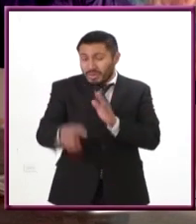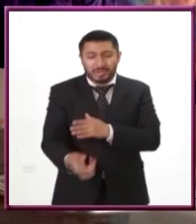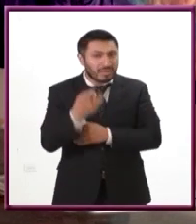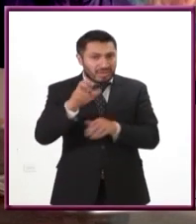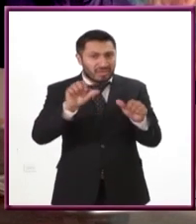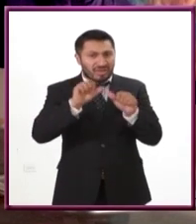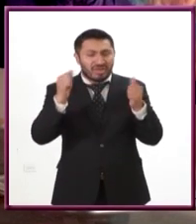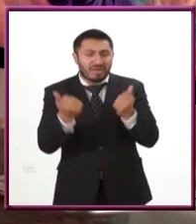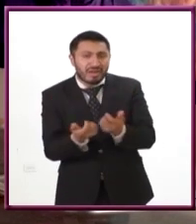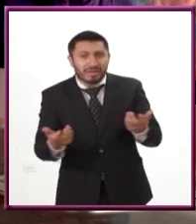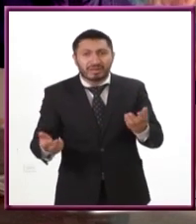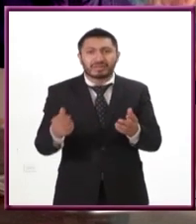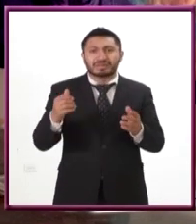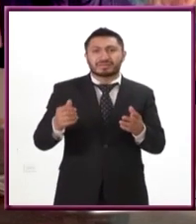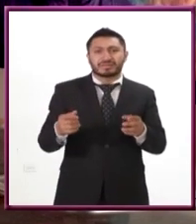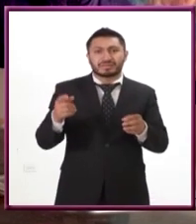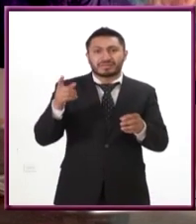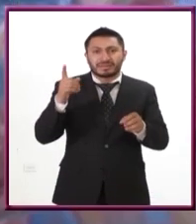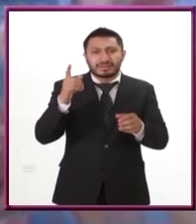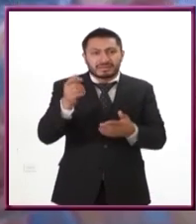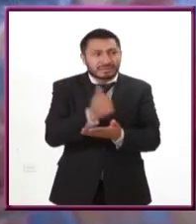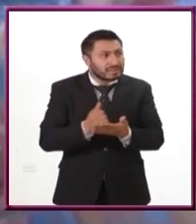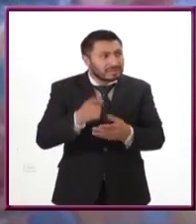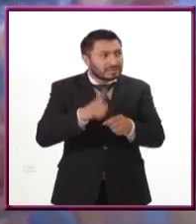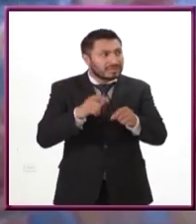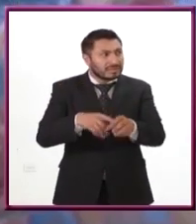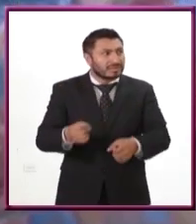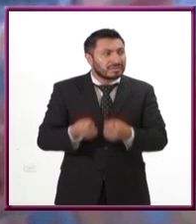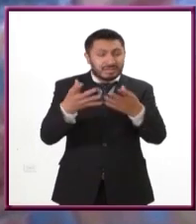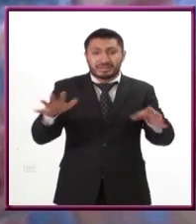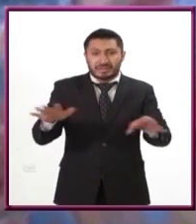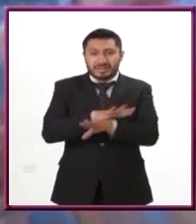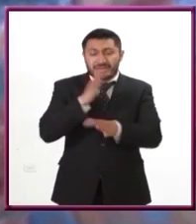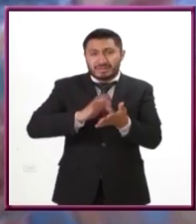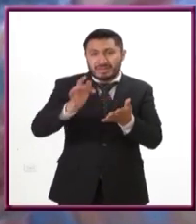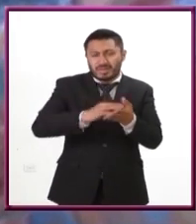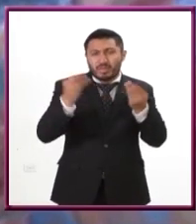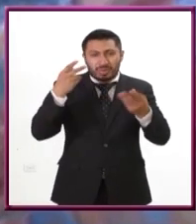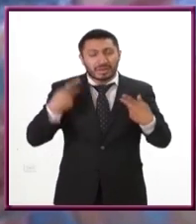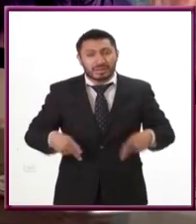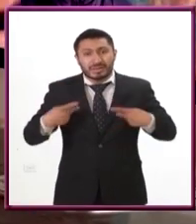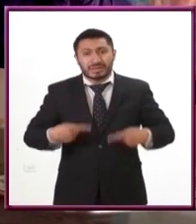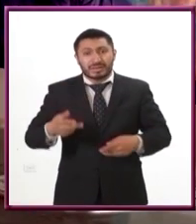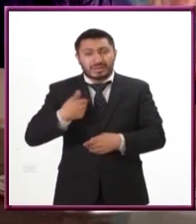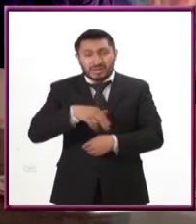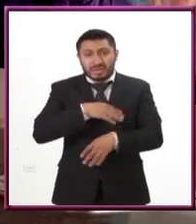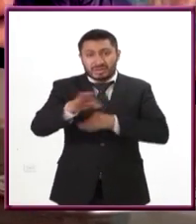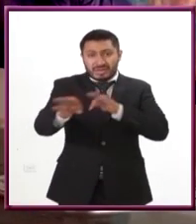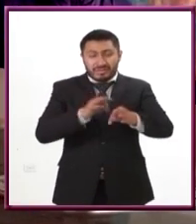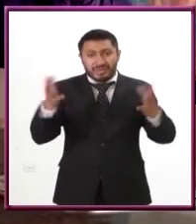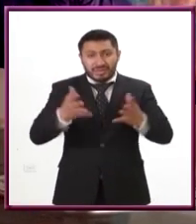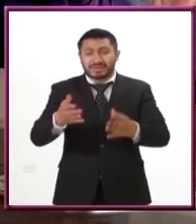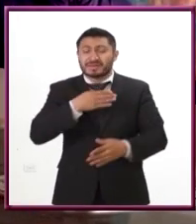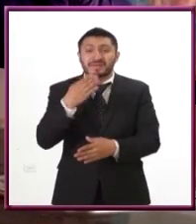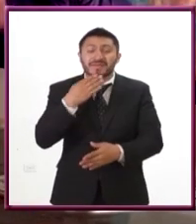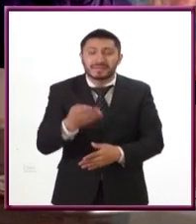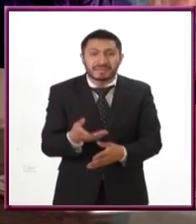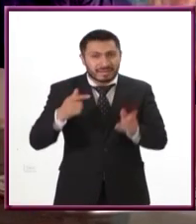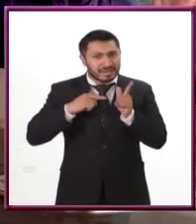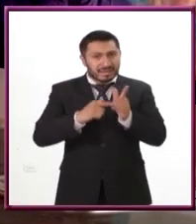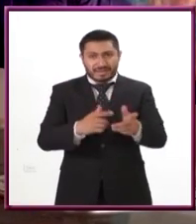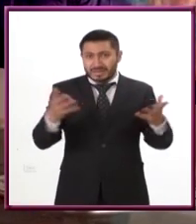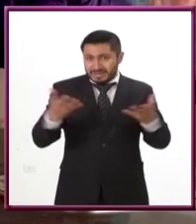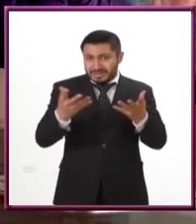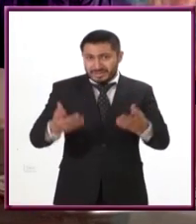Azul, y en una serie de circunstancias afortunadas, alineamiento de los astros y apoyo de muchísimas personas, pudimos hacer un trabajo muy bueno